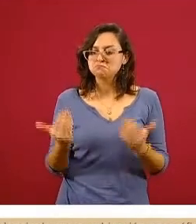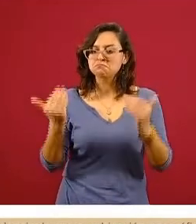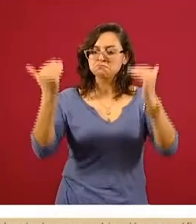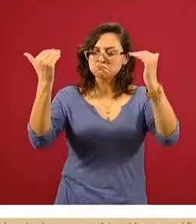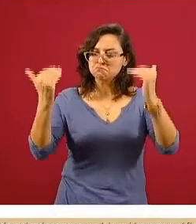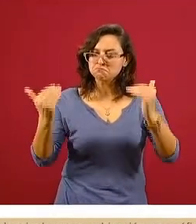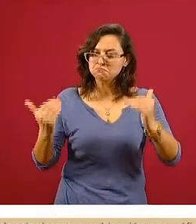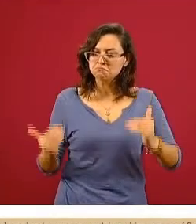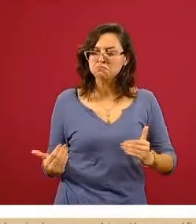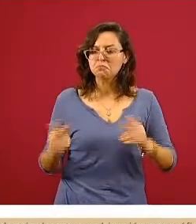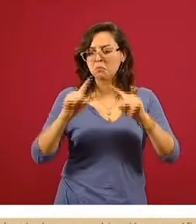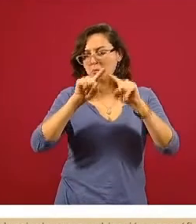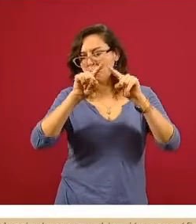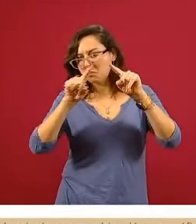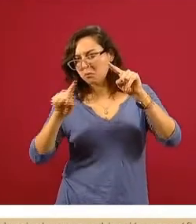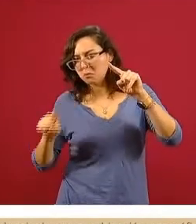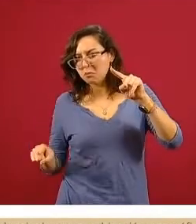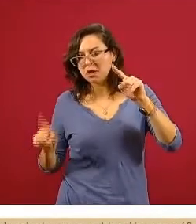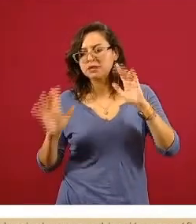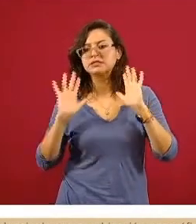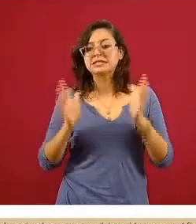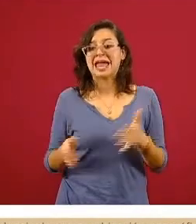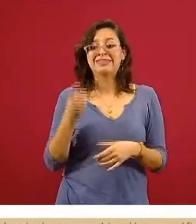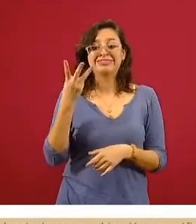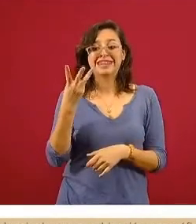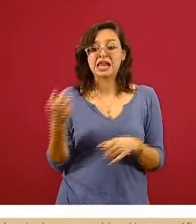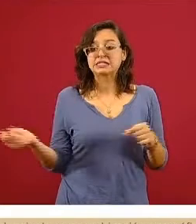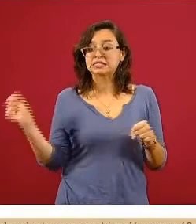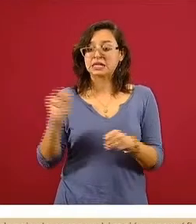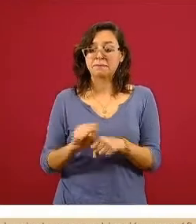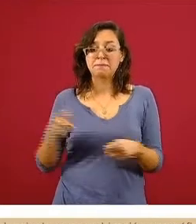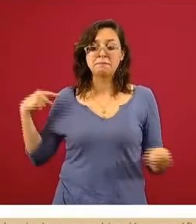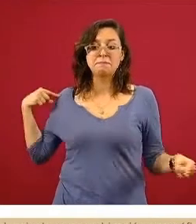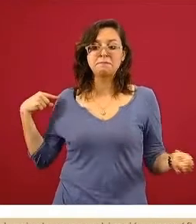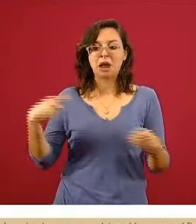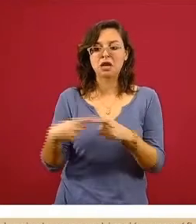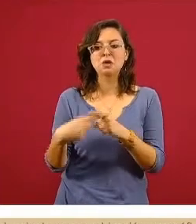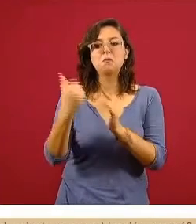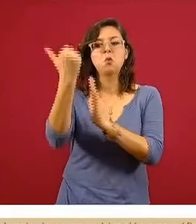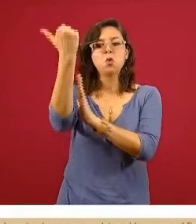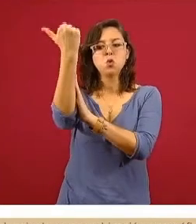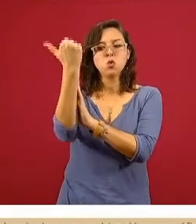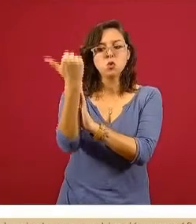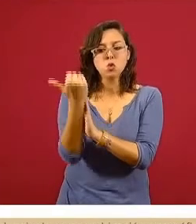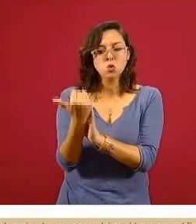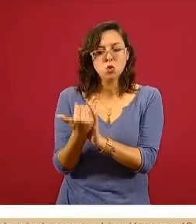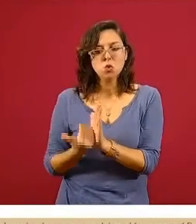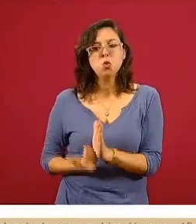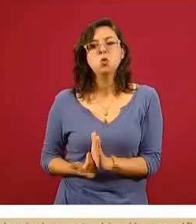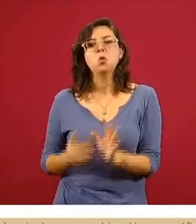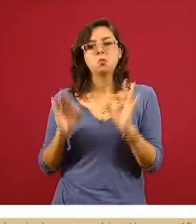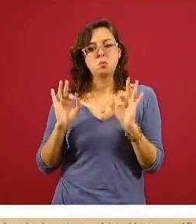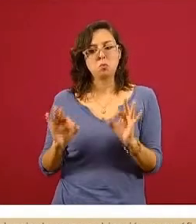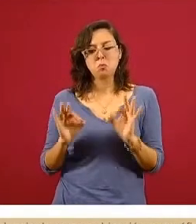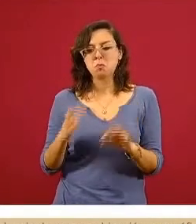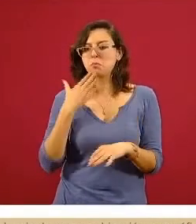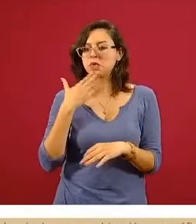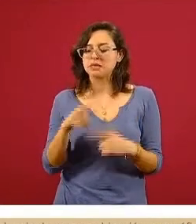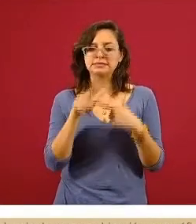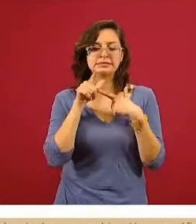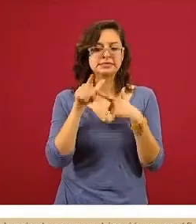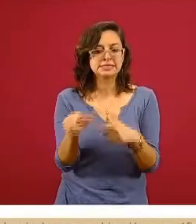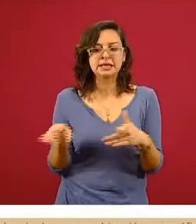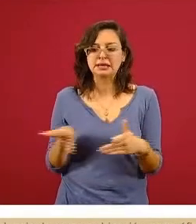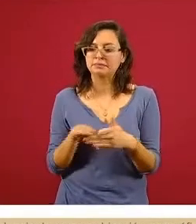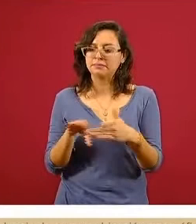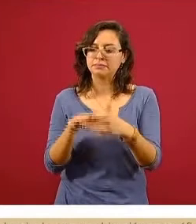en la última semana. De hecho, Reynosa tiene ya 3 semanas consecutivas con un descenso importante y sostenido, eso